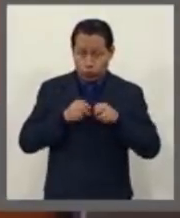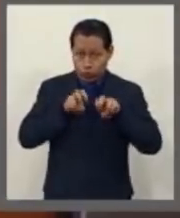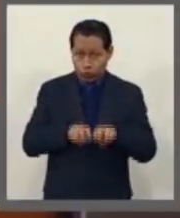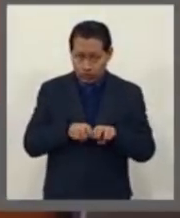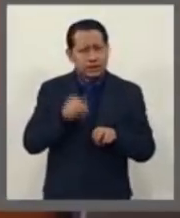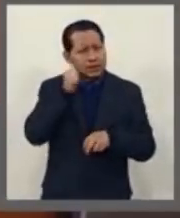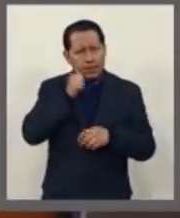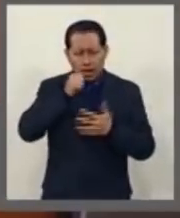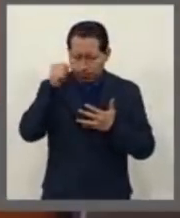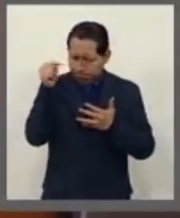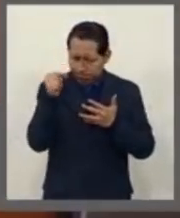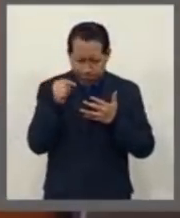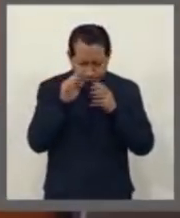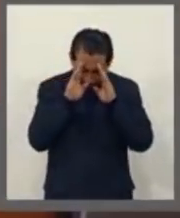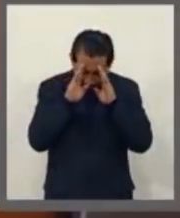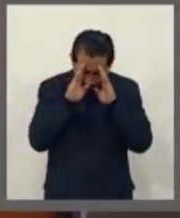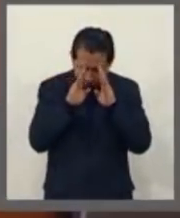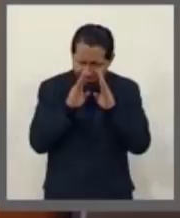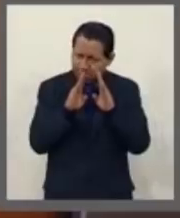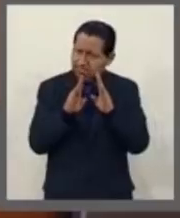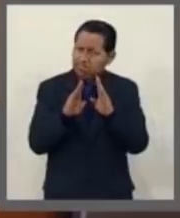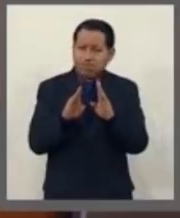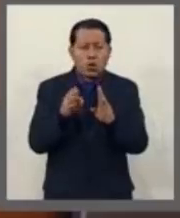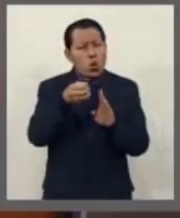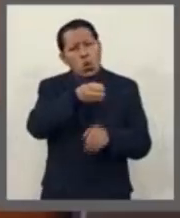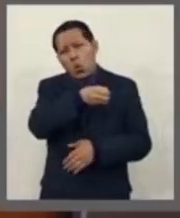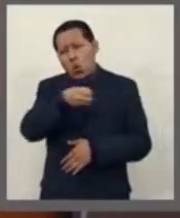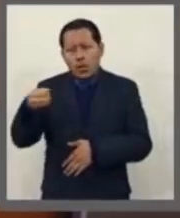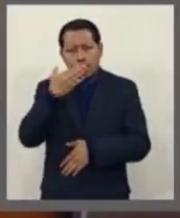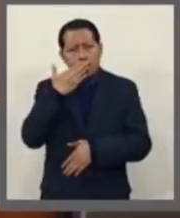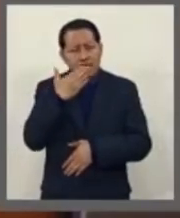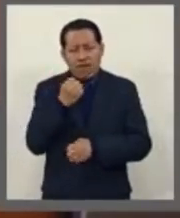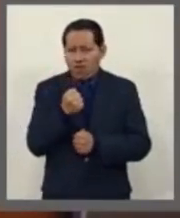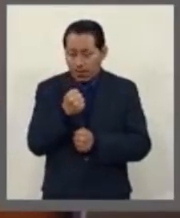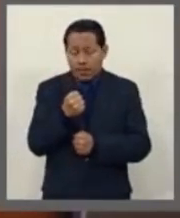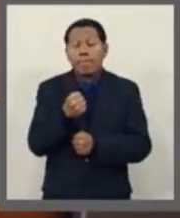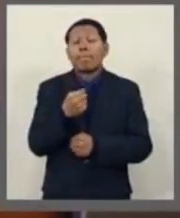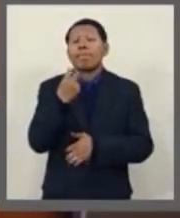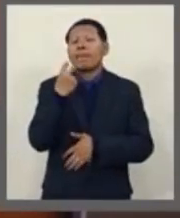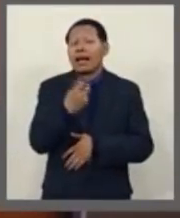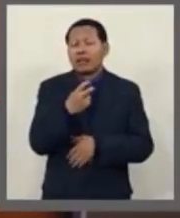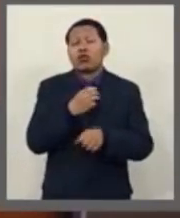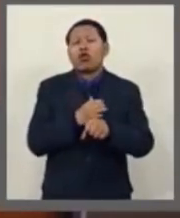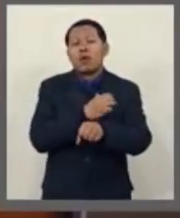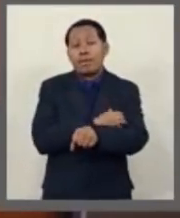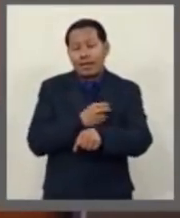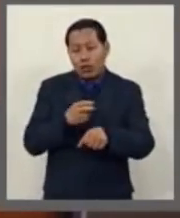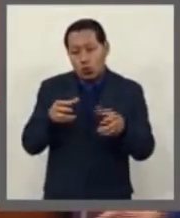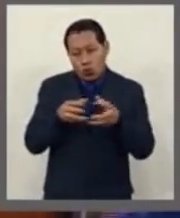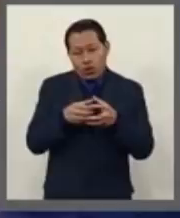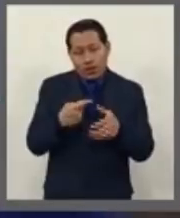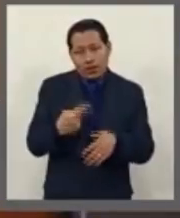decir que la persona sentada junto a mí era un hombre extremadamente meticuloso y ordenado hasta